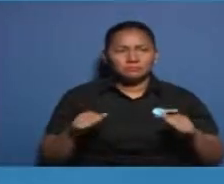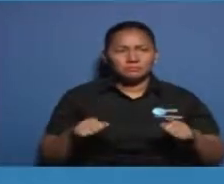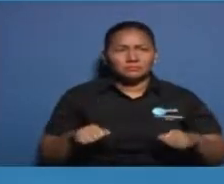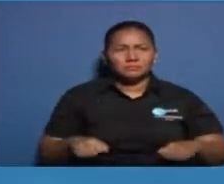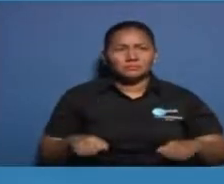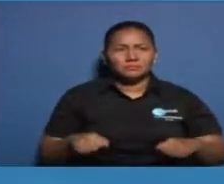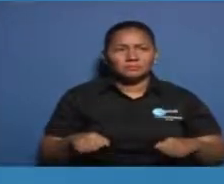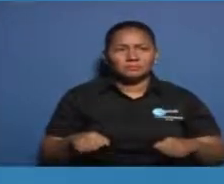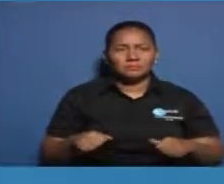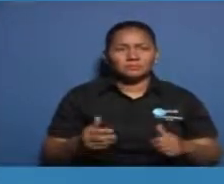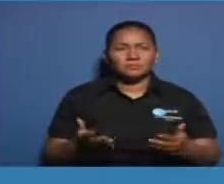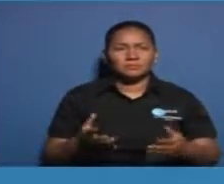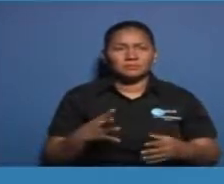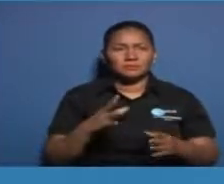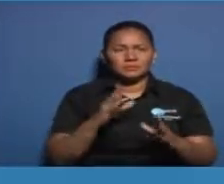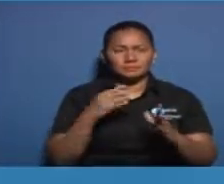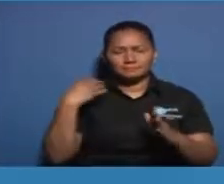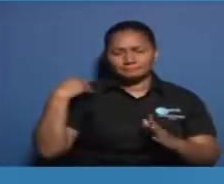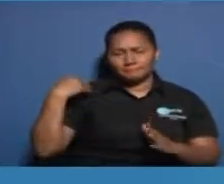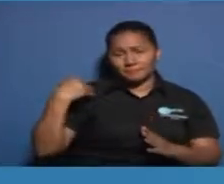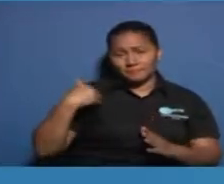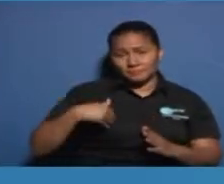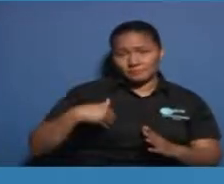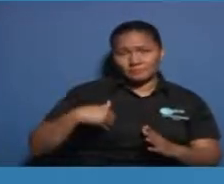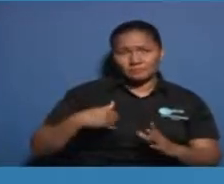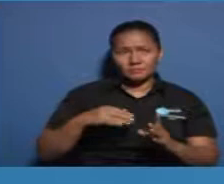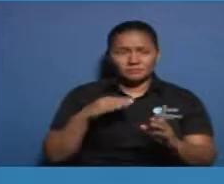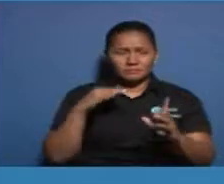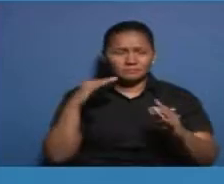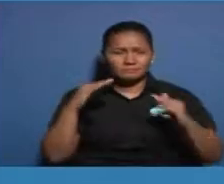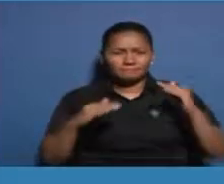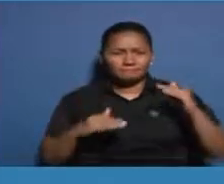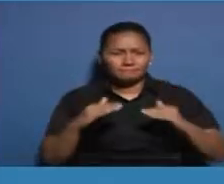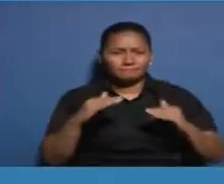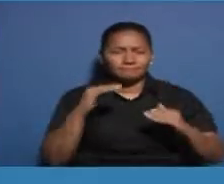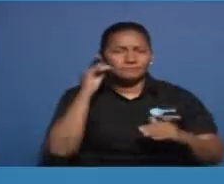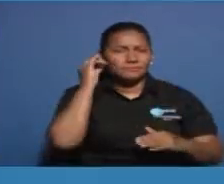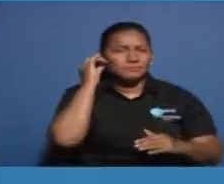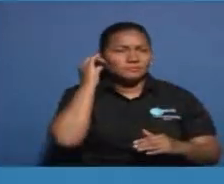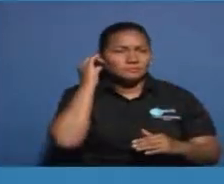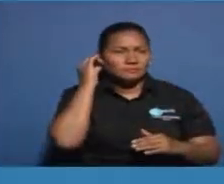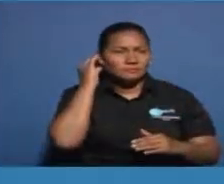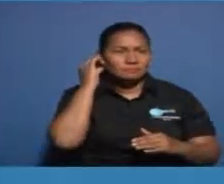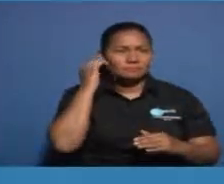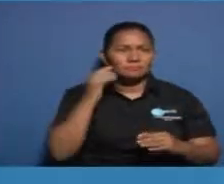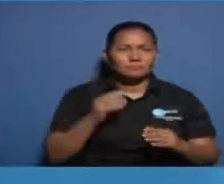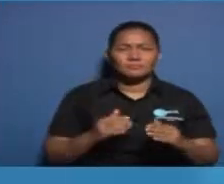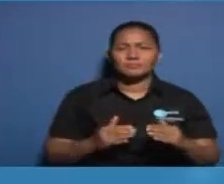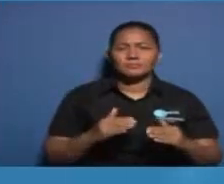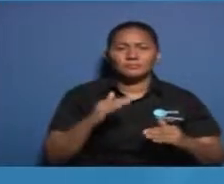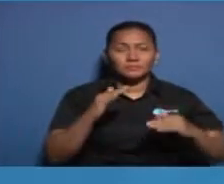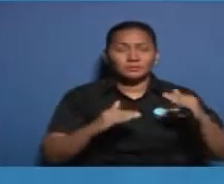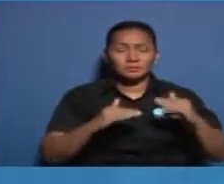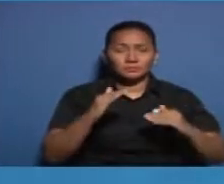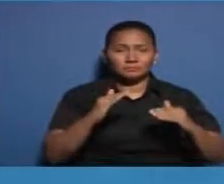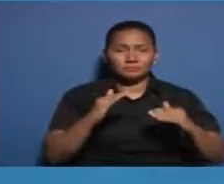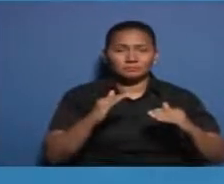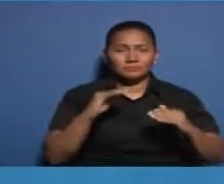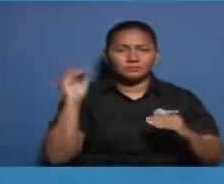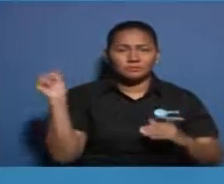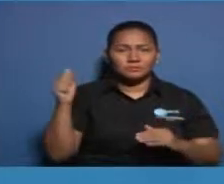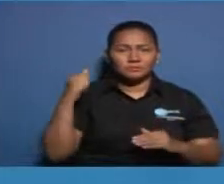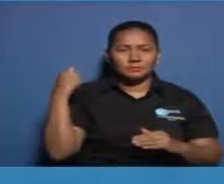hacia la mujer justamente frente a ese escenario de desigualdad y de control de poder porque es un tema de